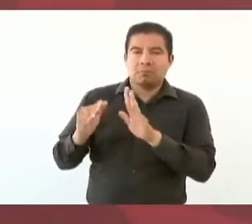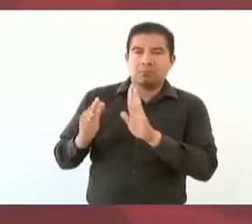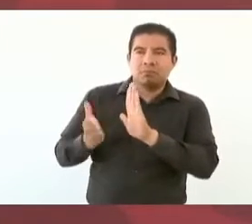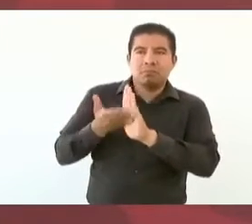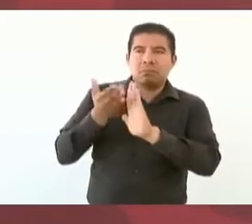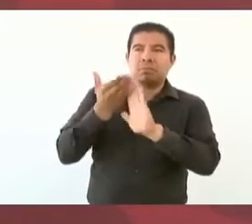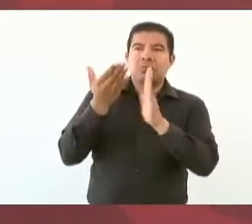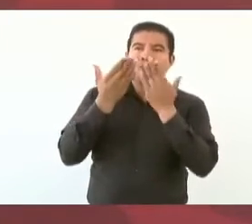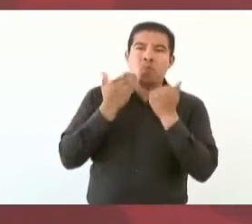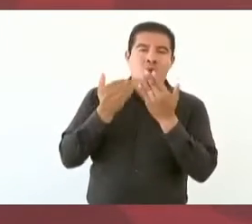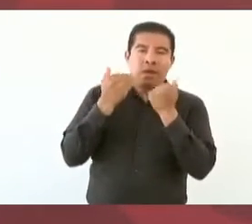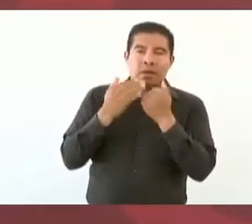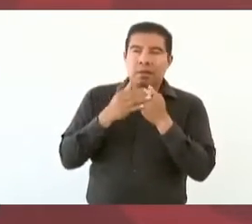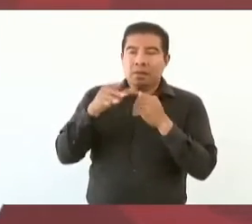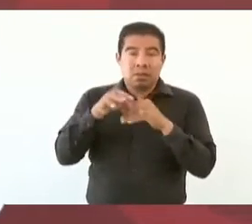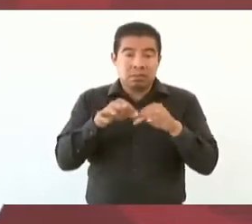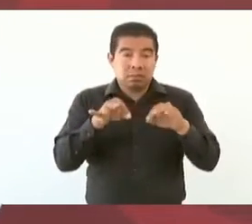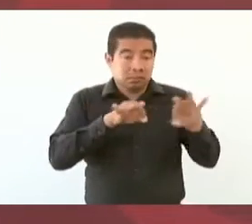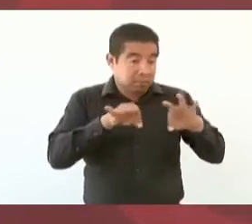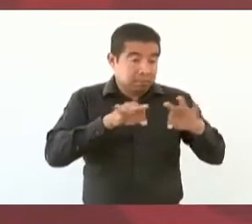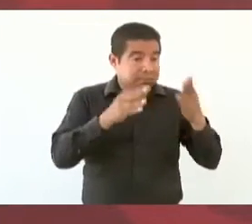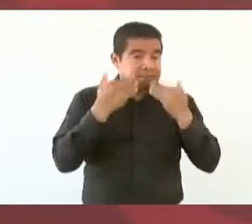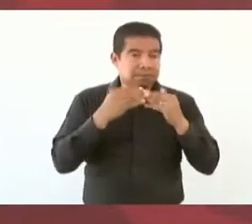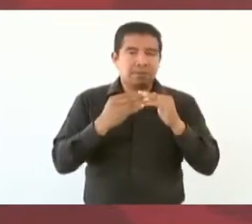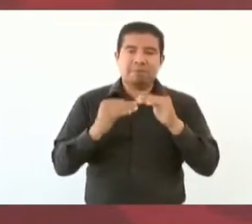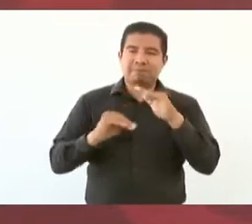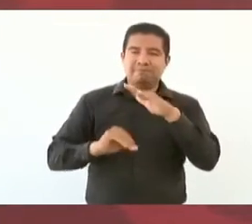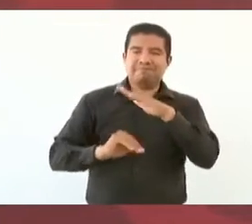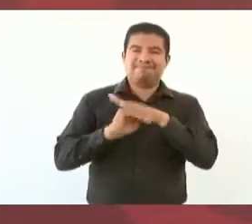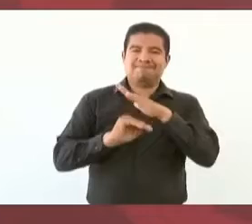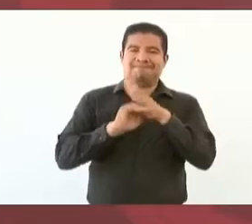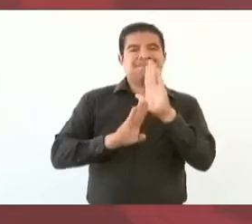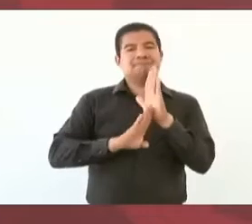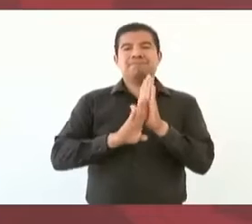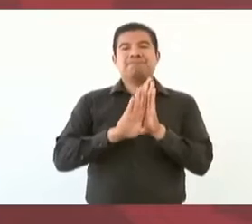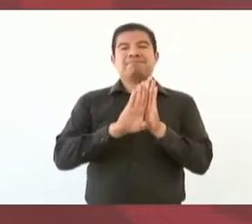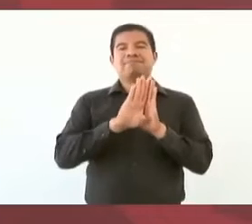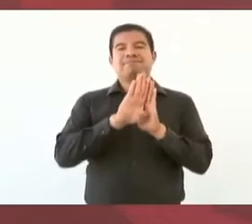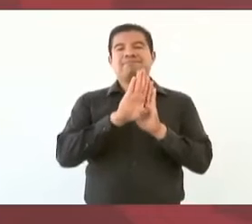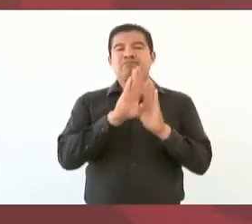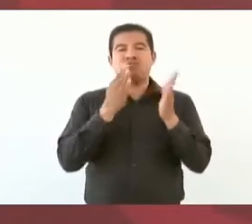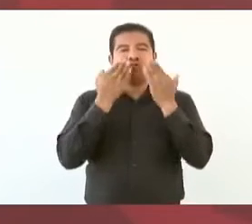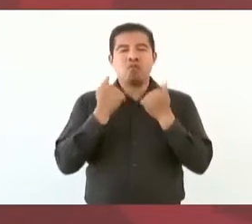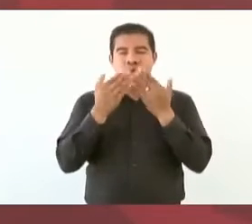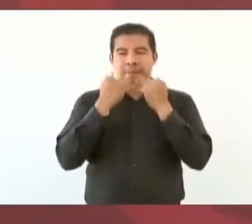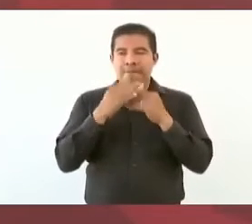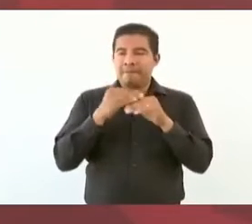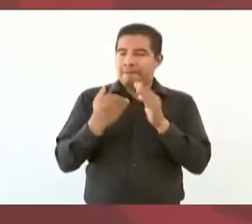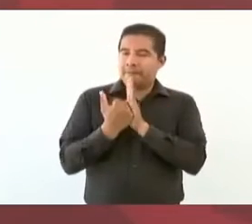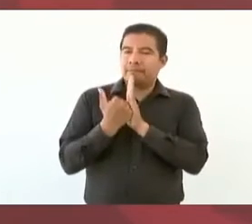hay trabajadores, no hay progreso con bienestar en las naciones.